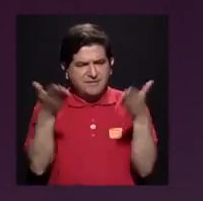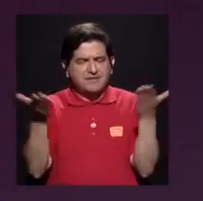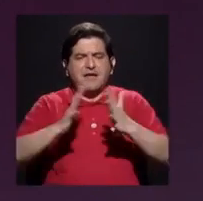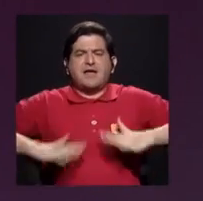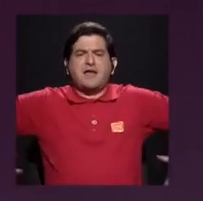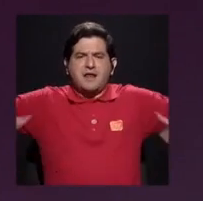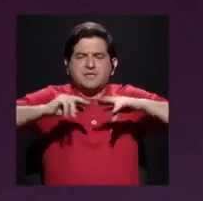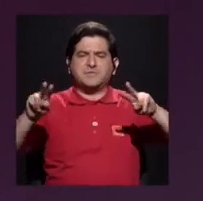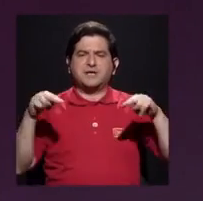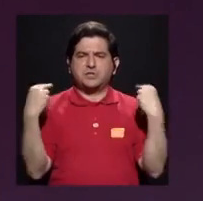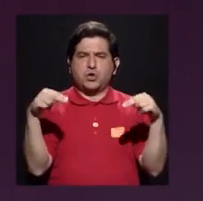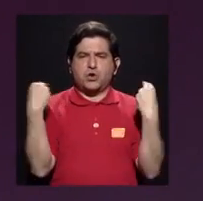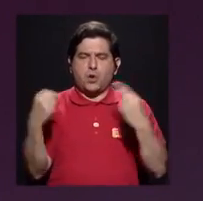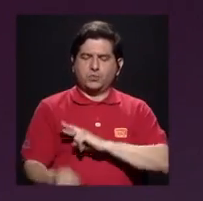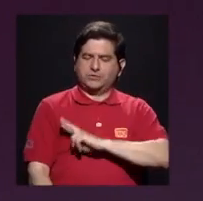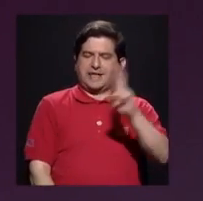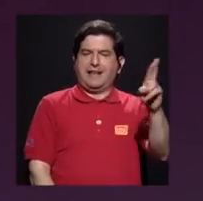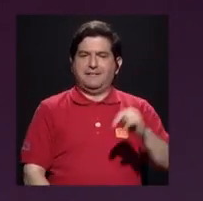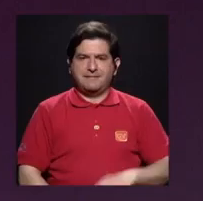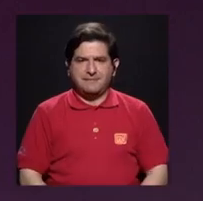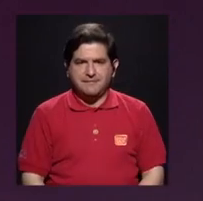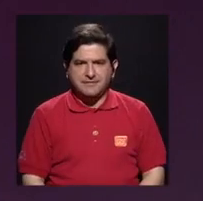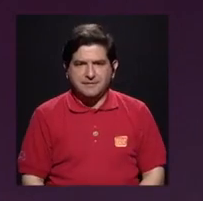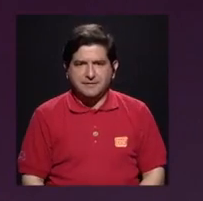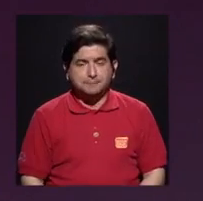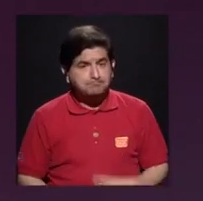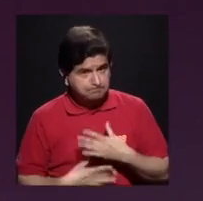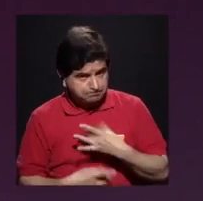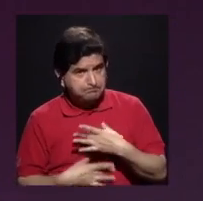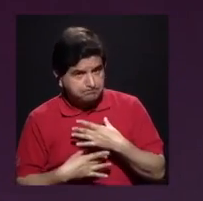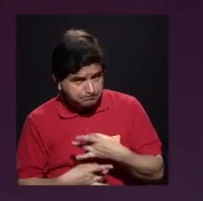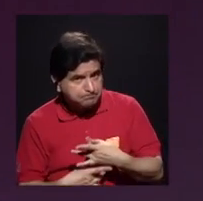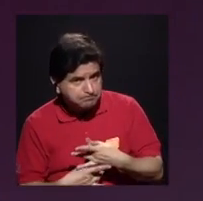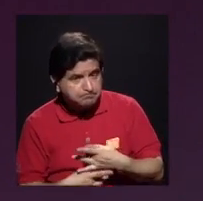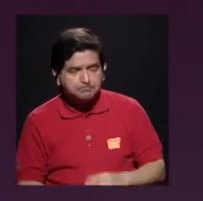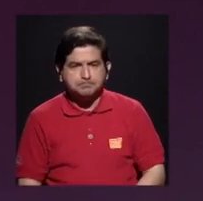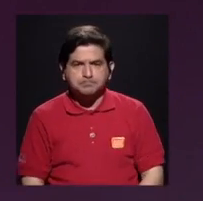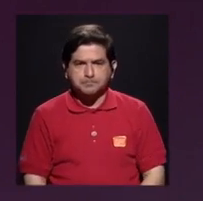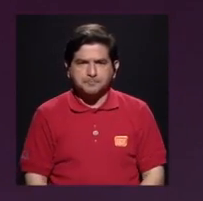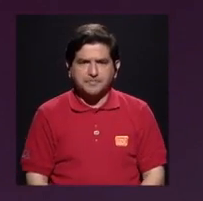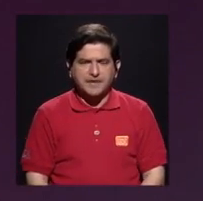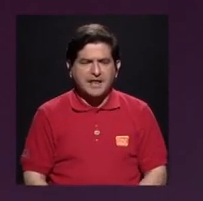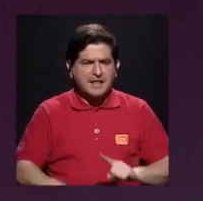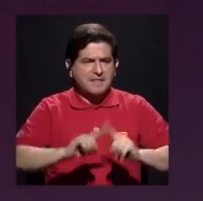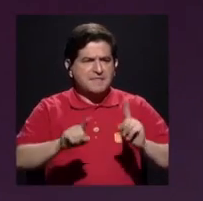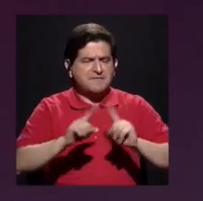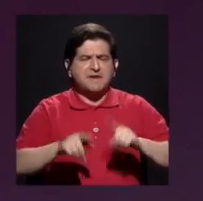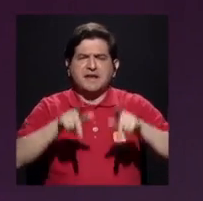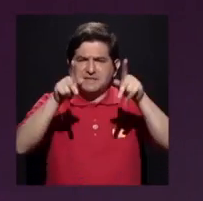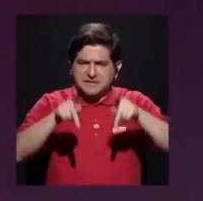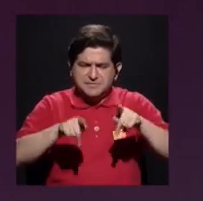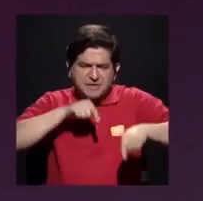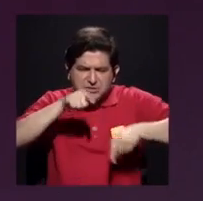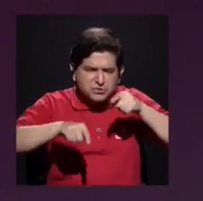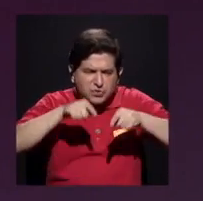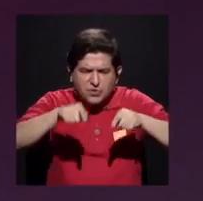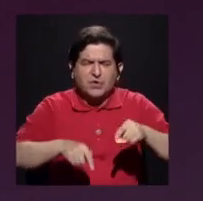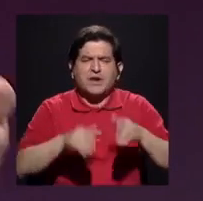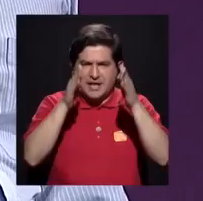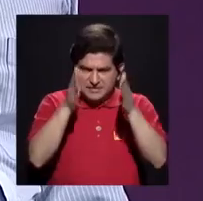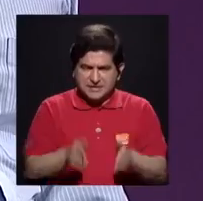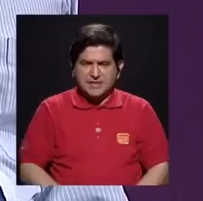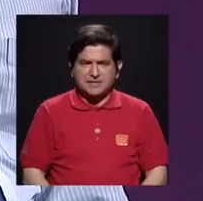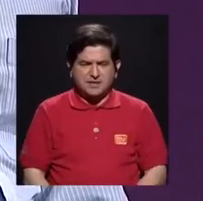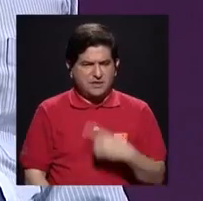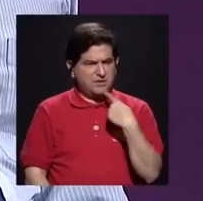espacio de neutralidad religiosa y curiosamente creo que lo que los críticos y las personas que más se han manifestado